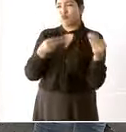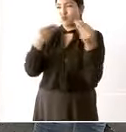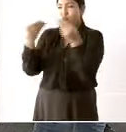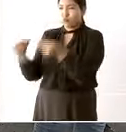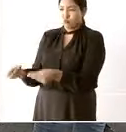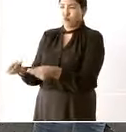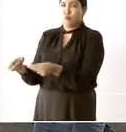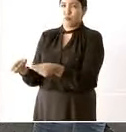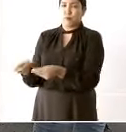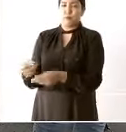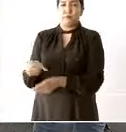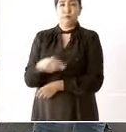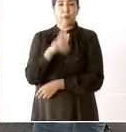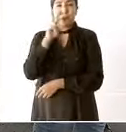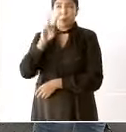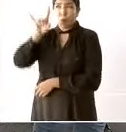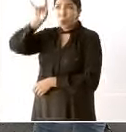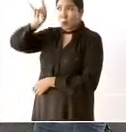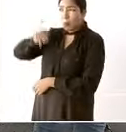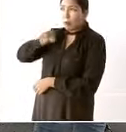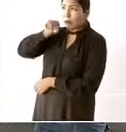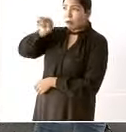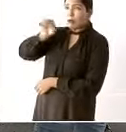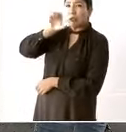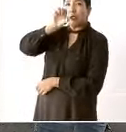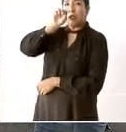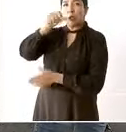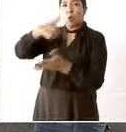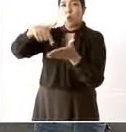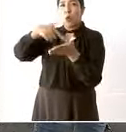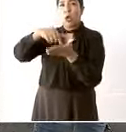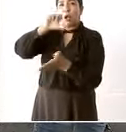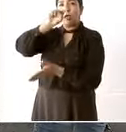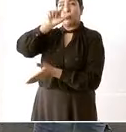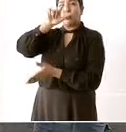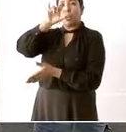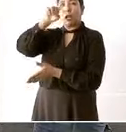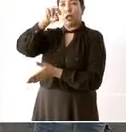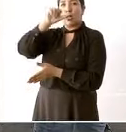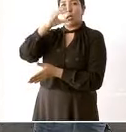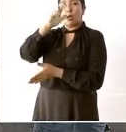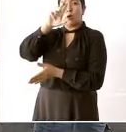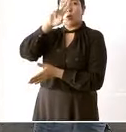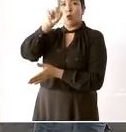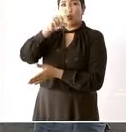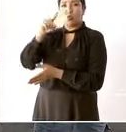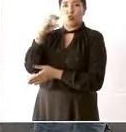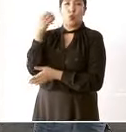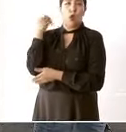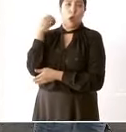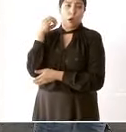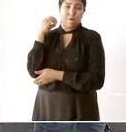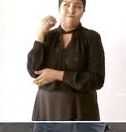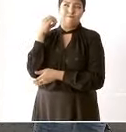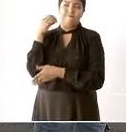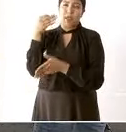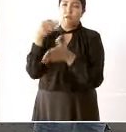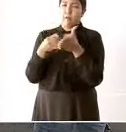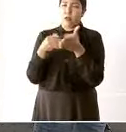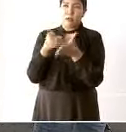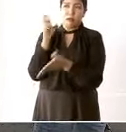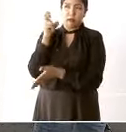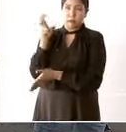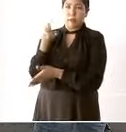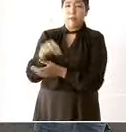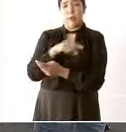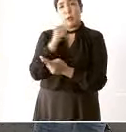Este es el de Salina Cruz, ahí nada más tenemos el acceso carretero, hace falta todos los demás. Y San Juan